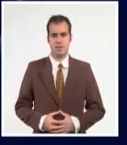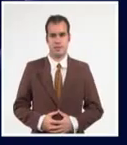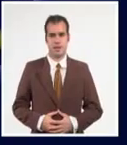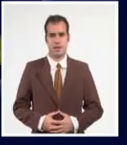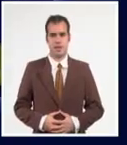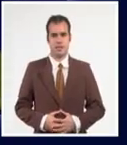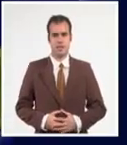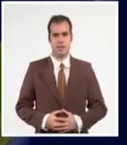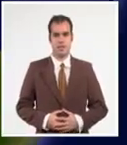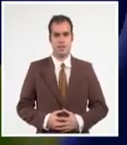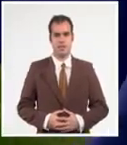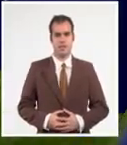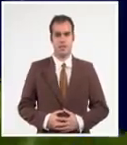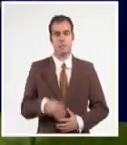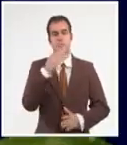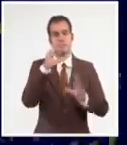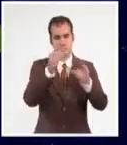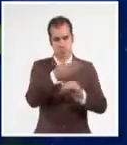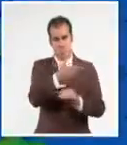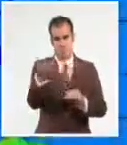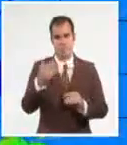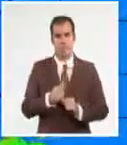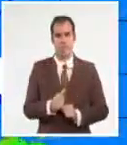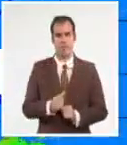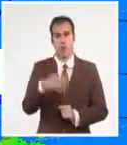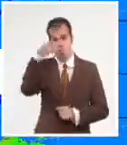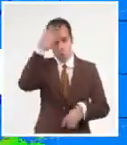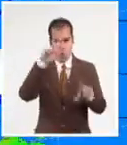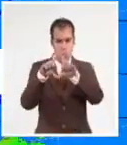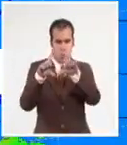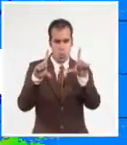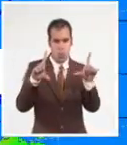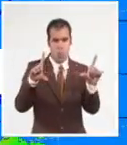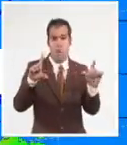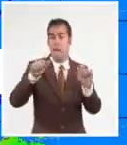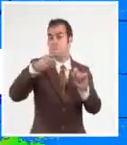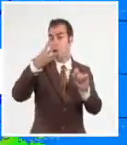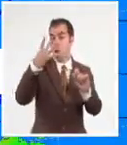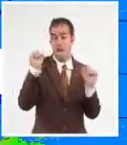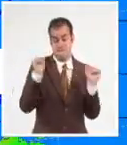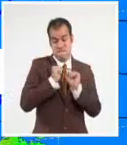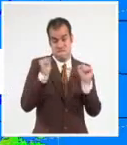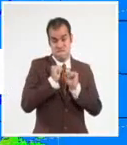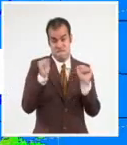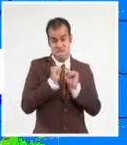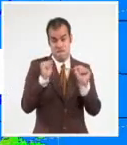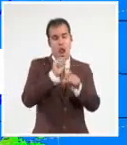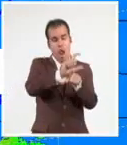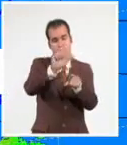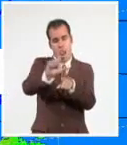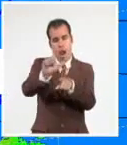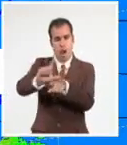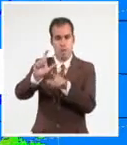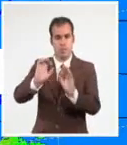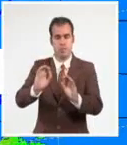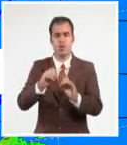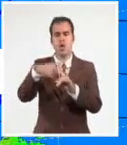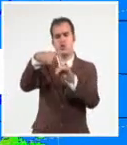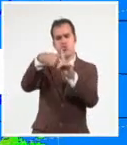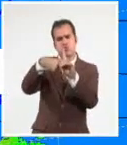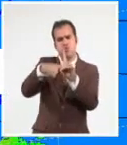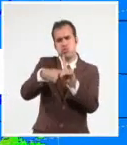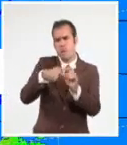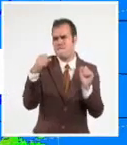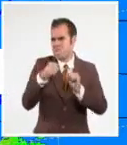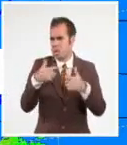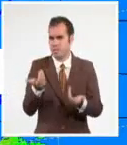Buenas noches. La madrugada resultó ser notablemente fría hacia zonas del interior y el valor de temperatura mínima más bajo se reportó